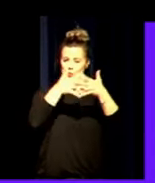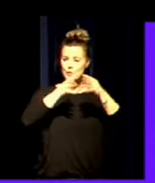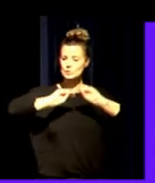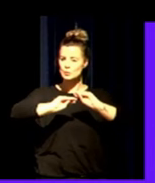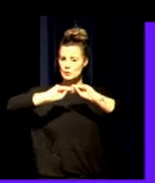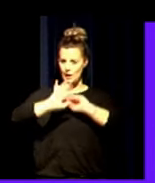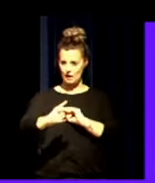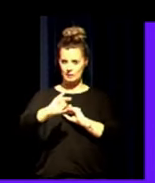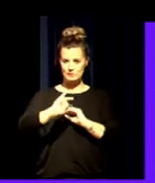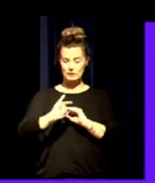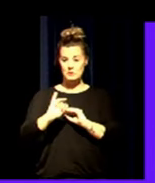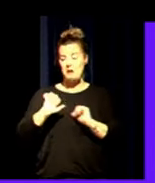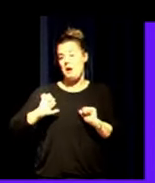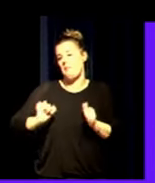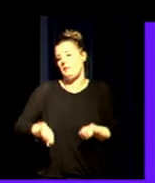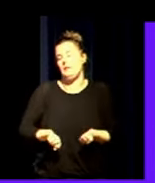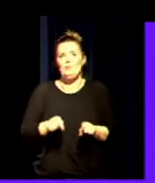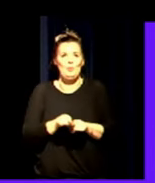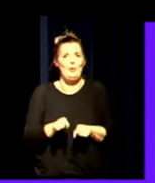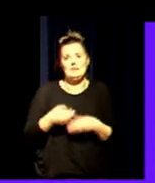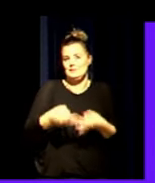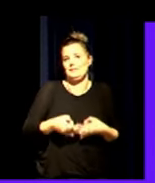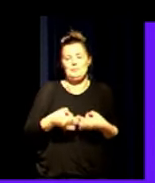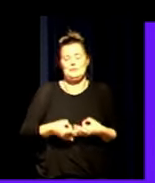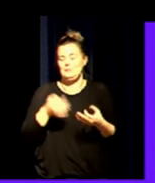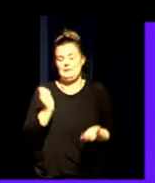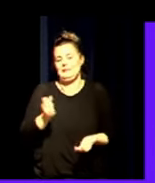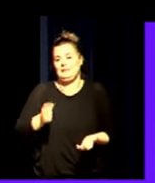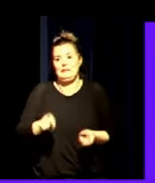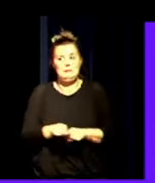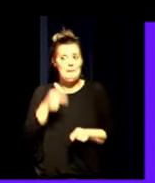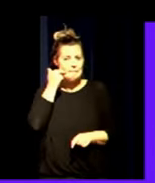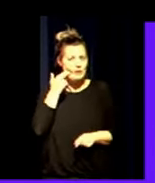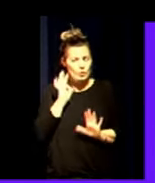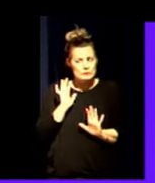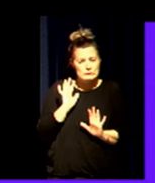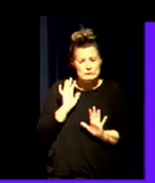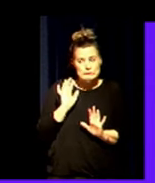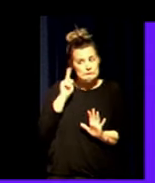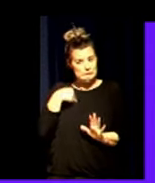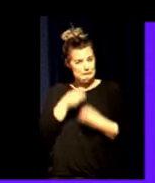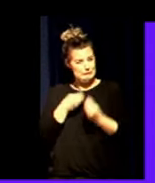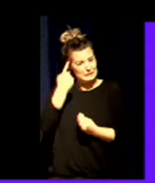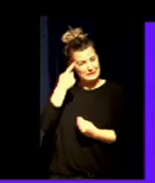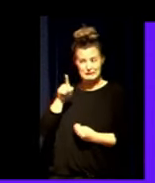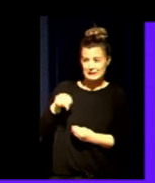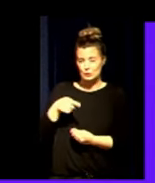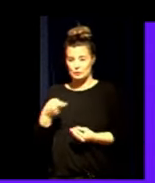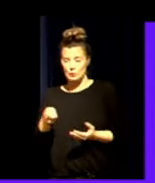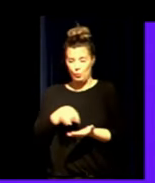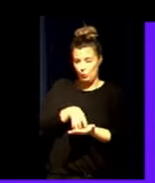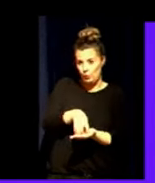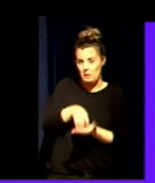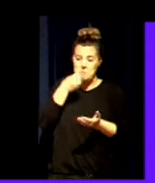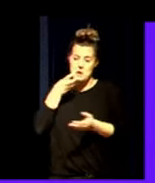primeros años siempre pasa lo mismo, el miedo escénico, esto de sabré hacerlo, no sabré hacerlo. Bueno, el orientador me